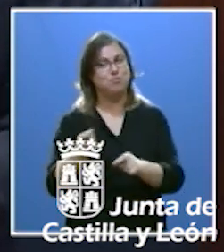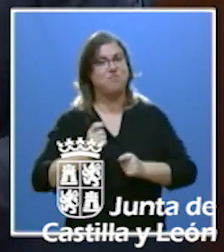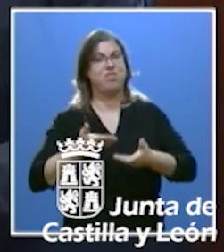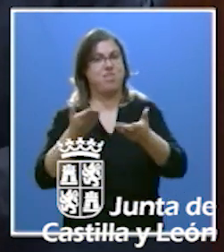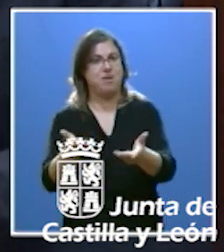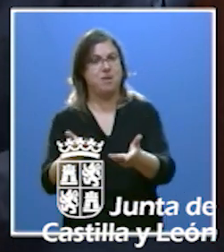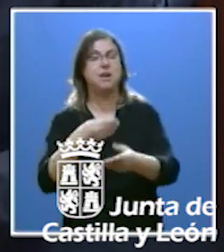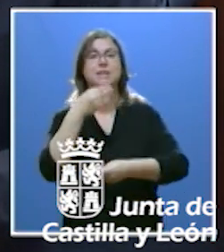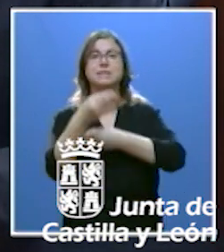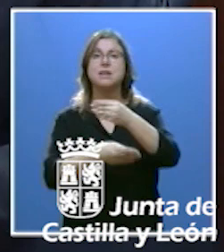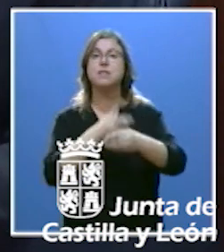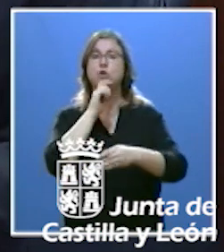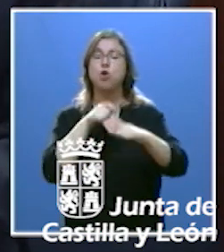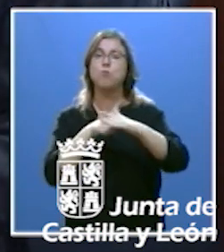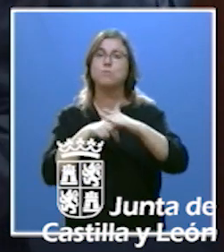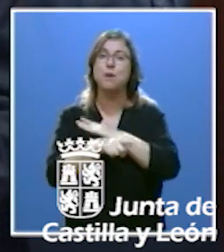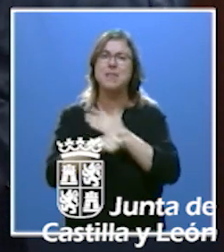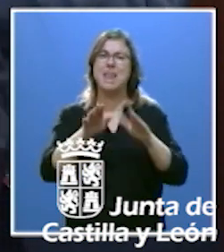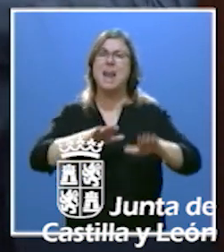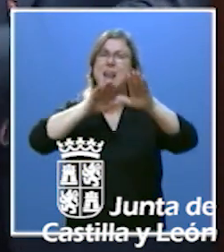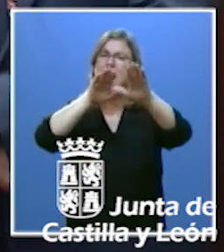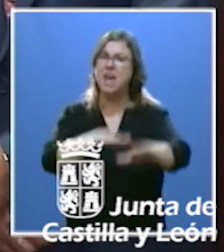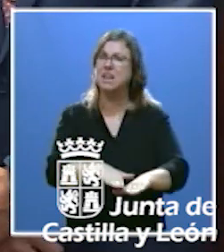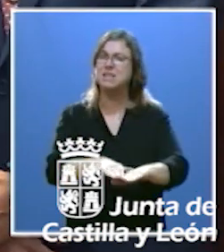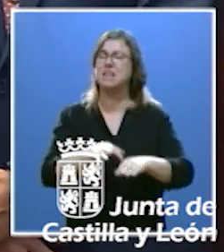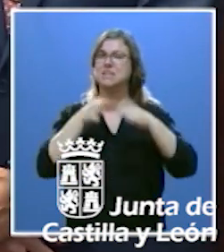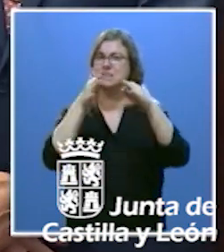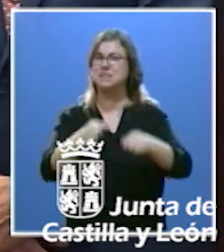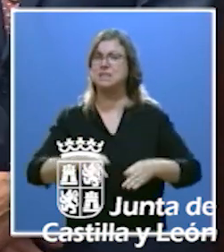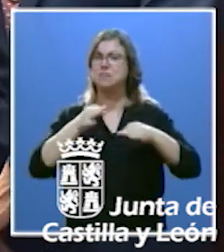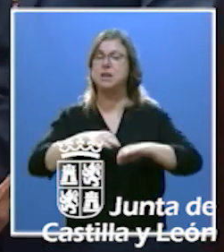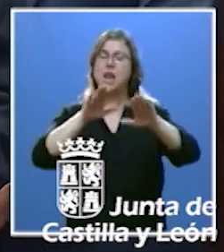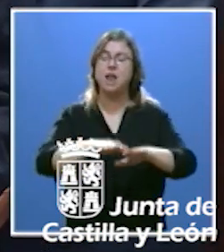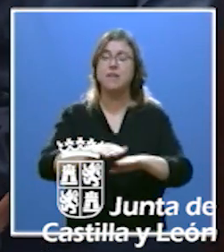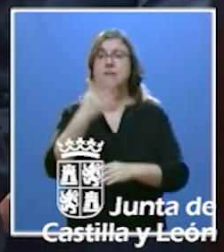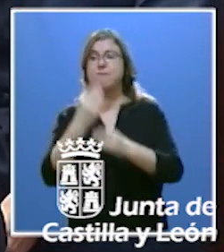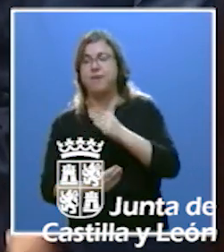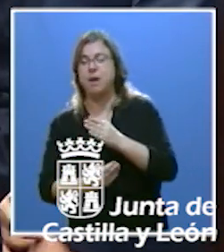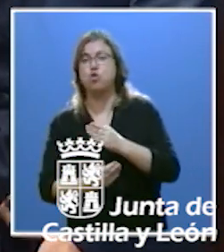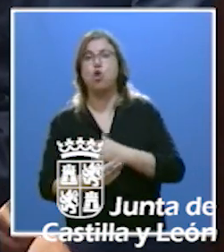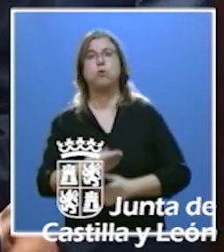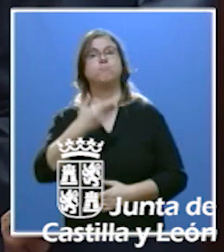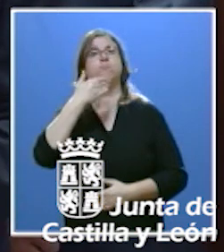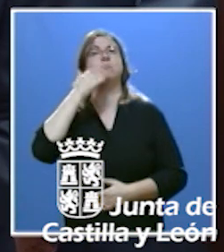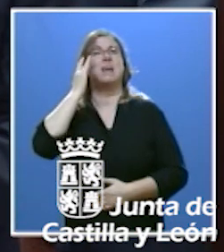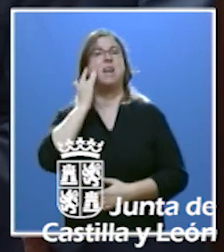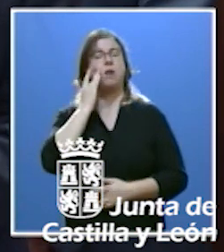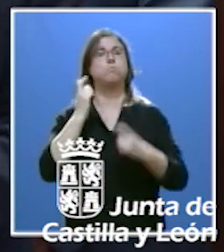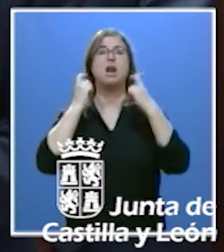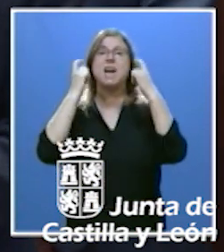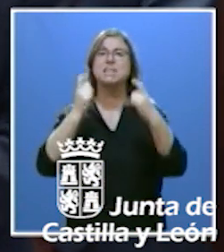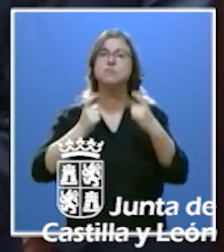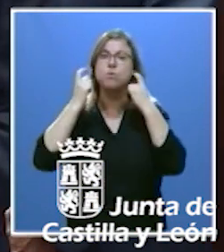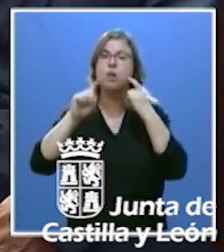a través de instrumentos como la lealtad, que siempre será generosa con los errores, la honradez, el esfuerzo y